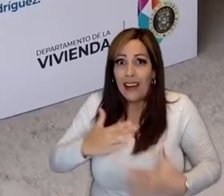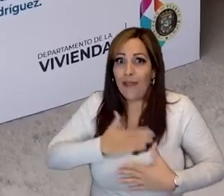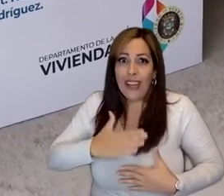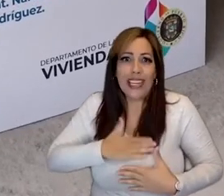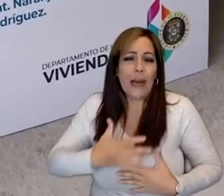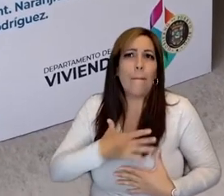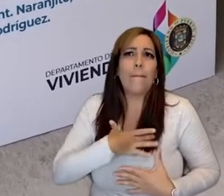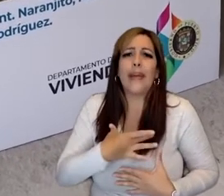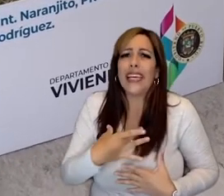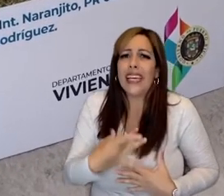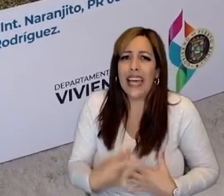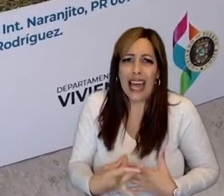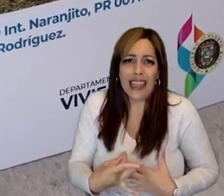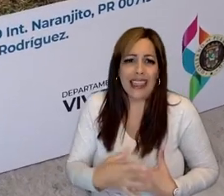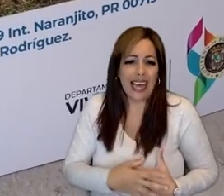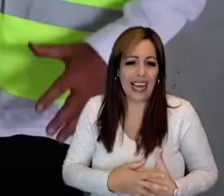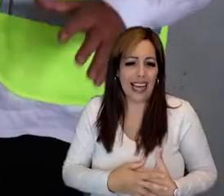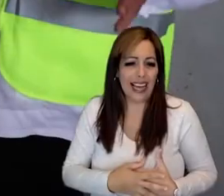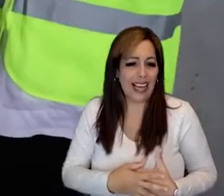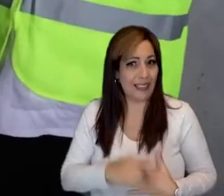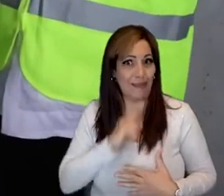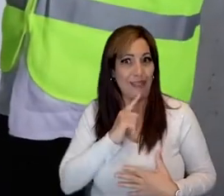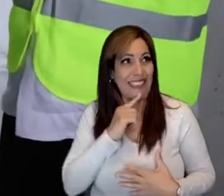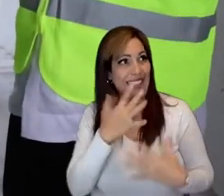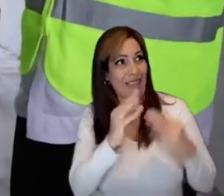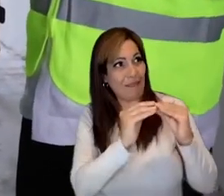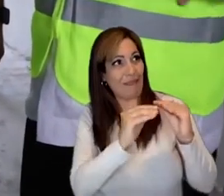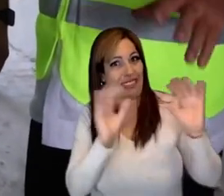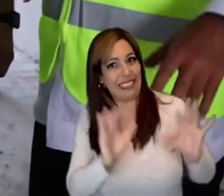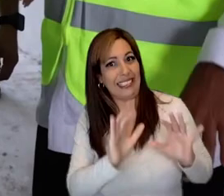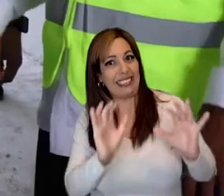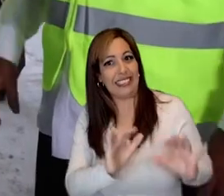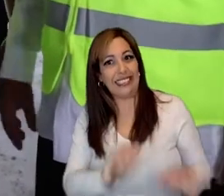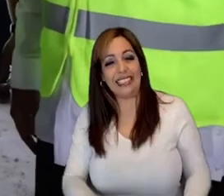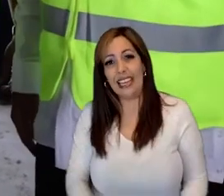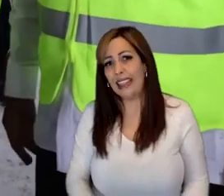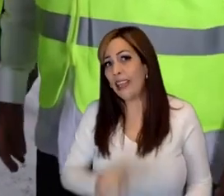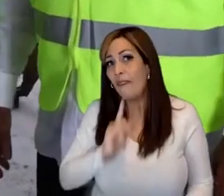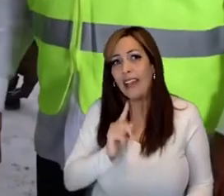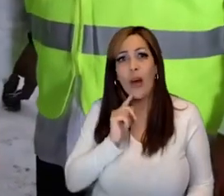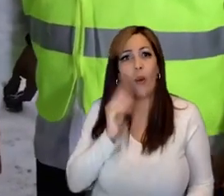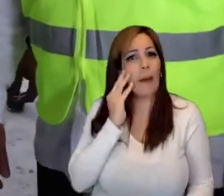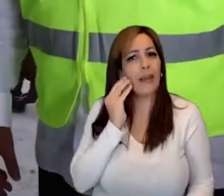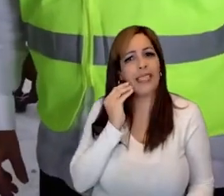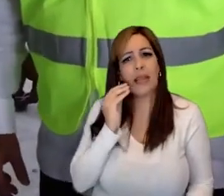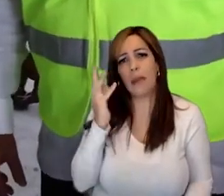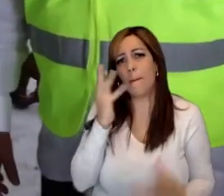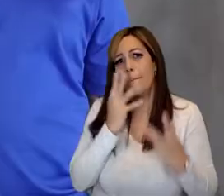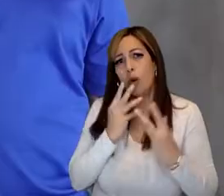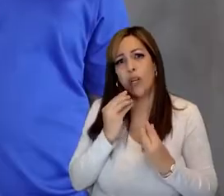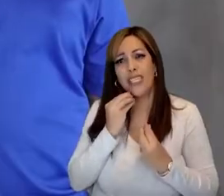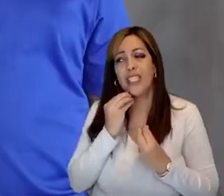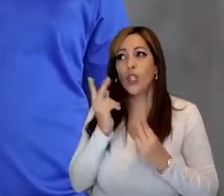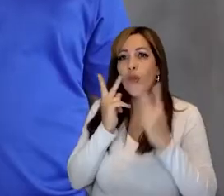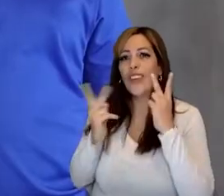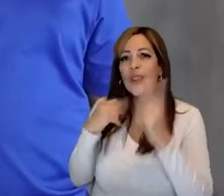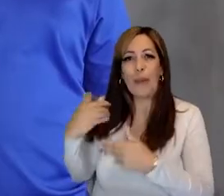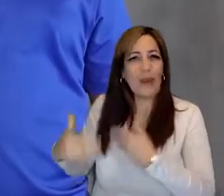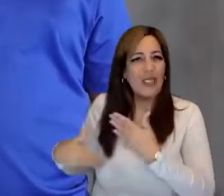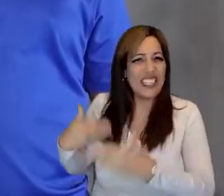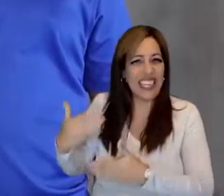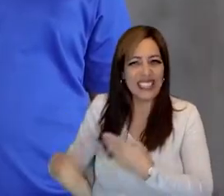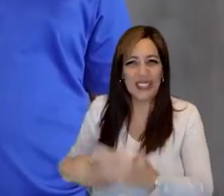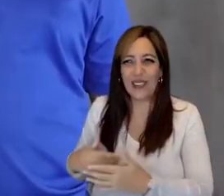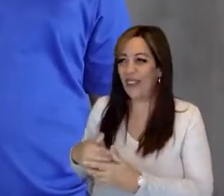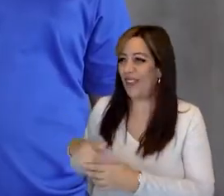ahora. Sumamente feliz, me encanta. Esta vida es quedando bien bonita. Una experiencia bien bonita que he tenido, porque